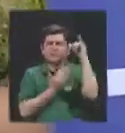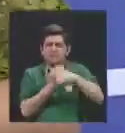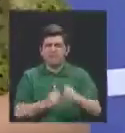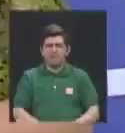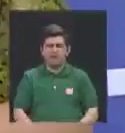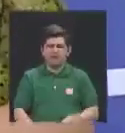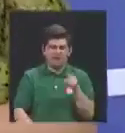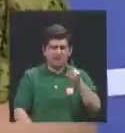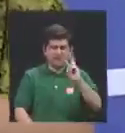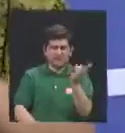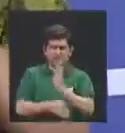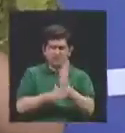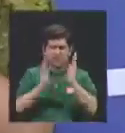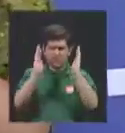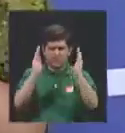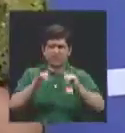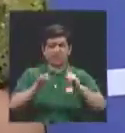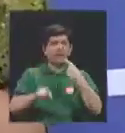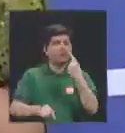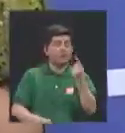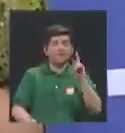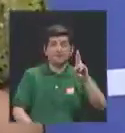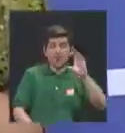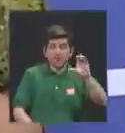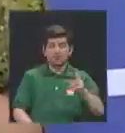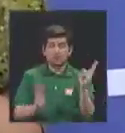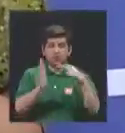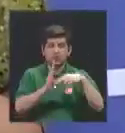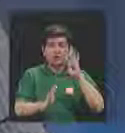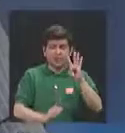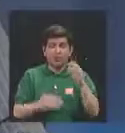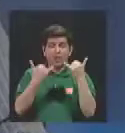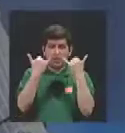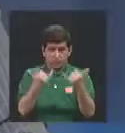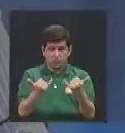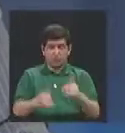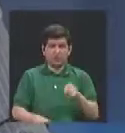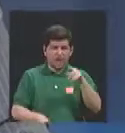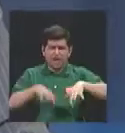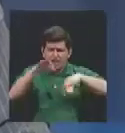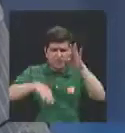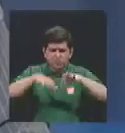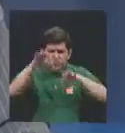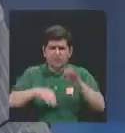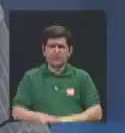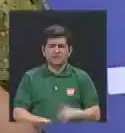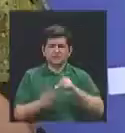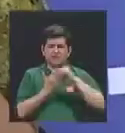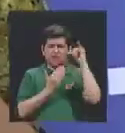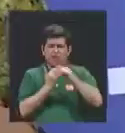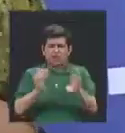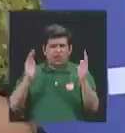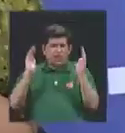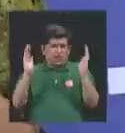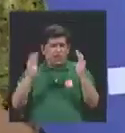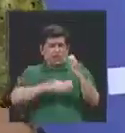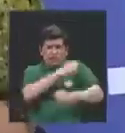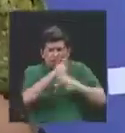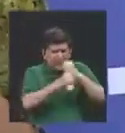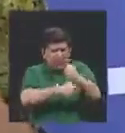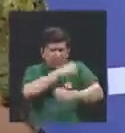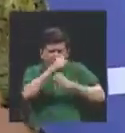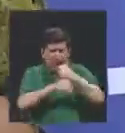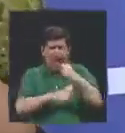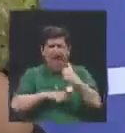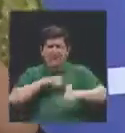proyecto. Tengo entendido que es tu segundo largometraje, pero nos dice Rocío que en el 2004 hizo un casting, o sea que esto es un proyecto larguísimo, de muchos años,